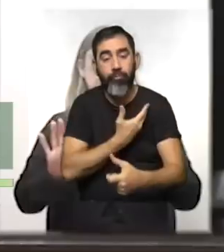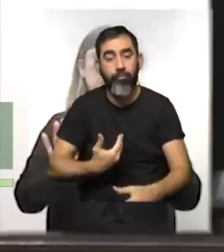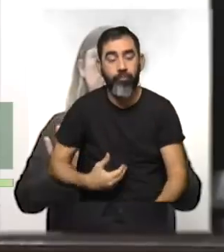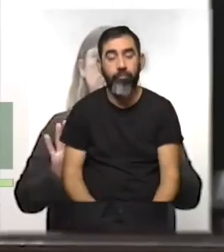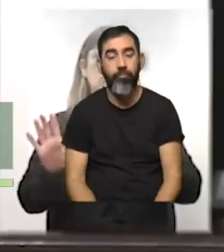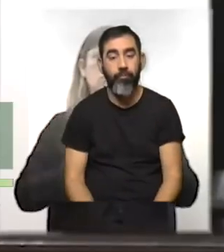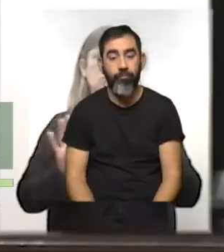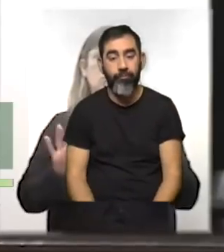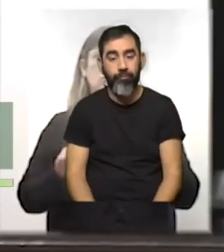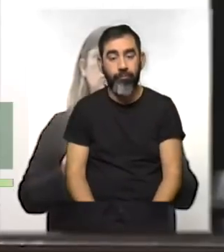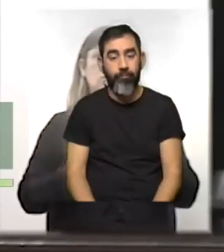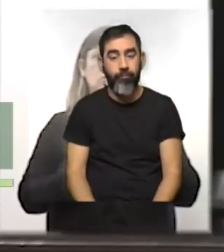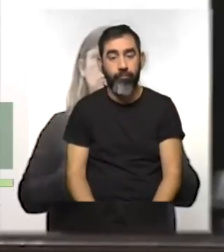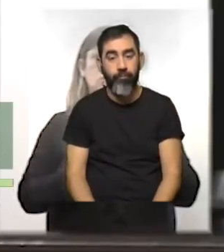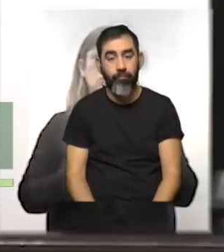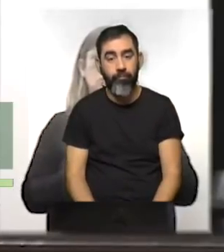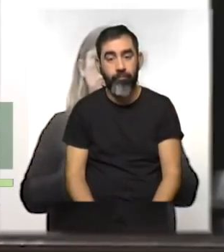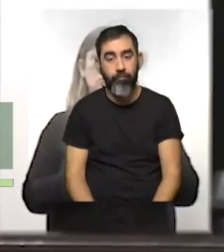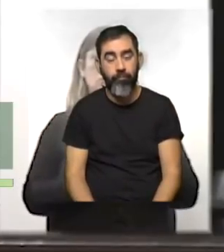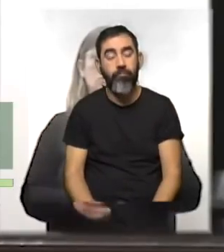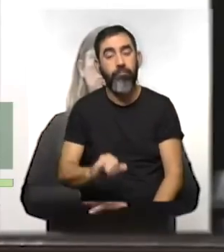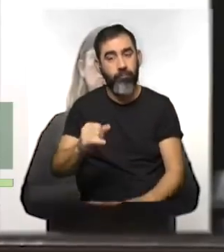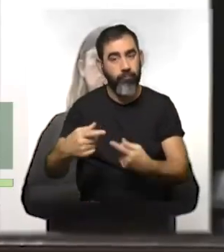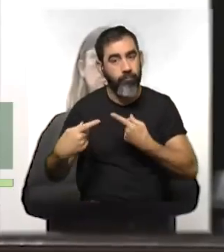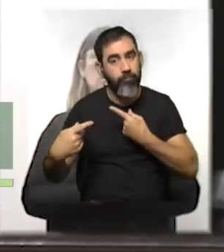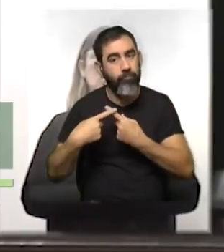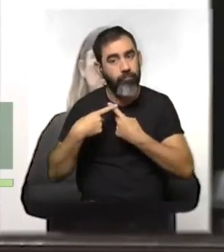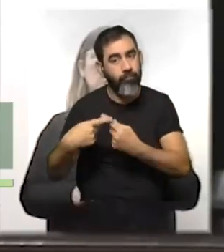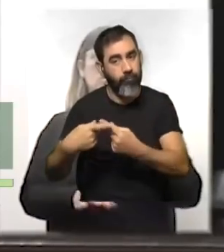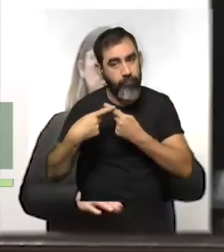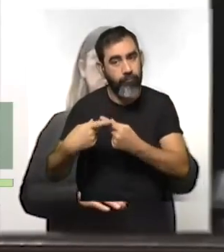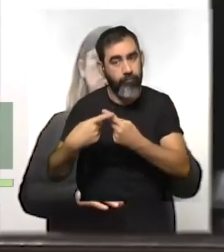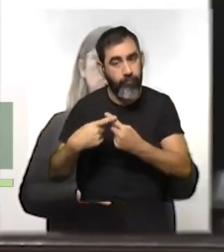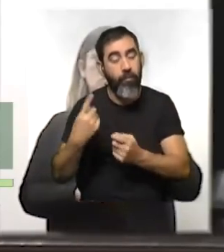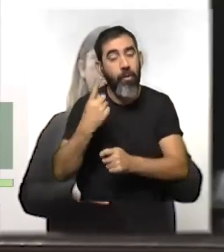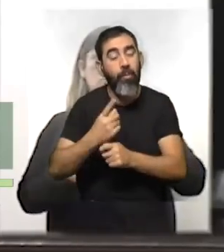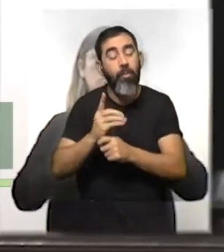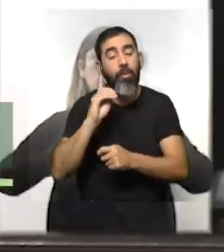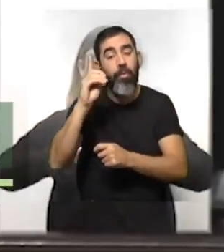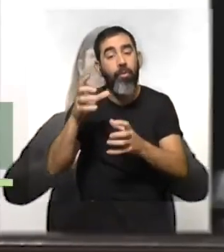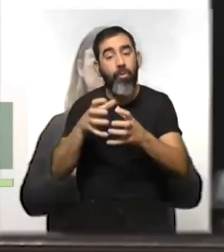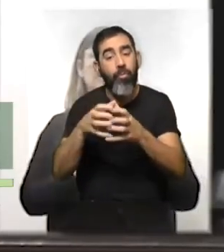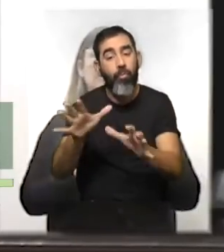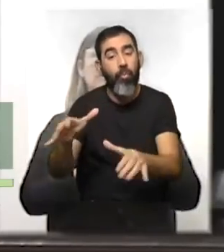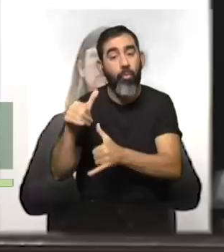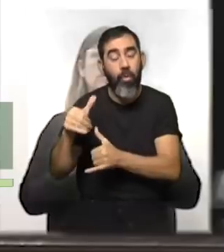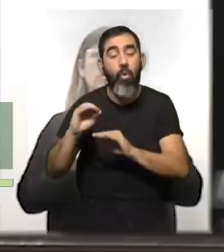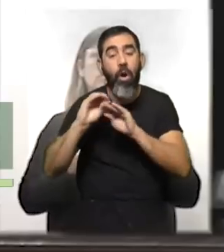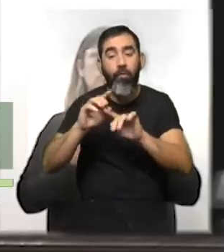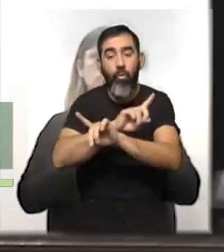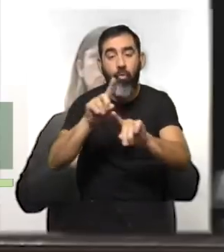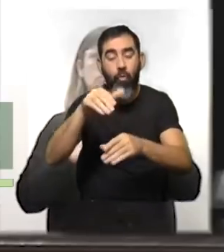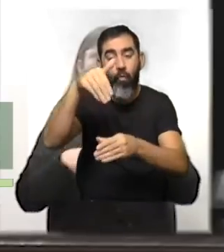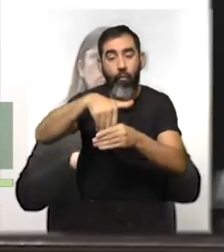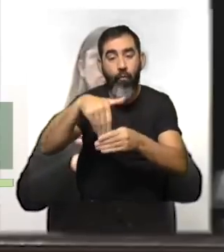efectivamente la votación no estuvo exenta de tensiones Pilar al comienzo de la sesión los diputados de Cabildo abierto anunciaron que